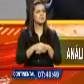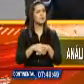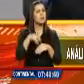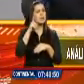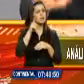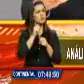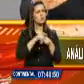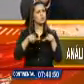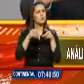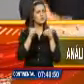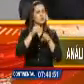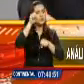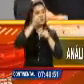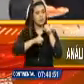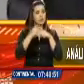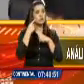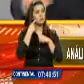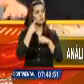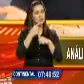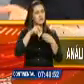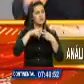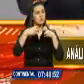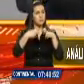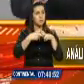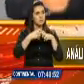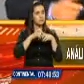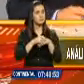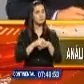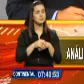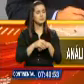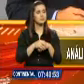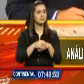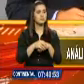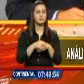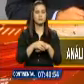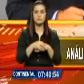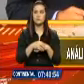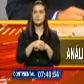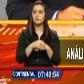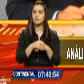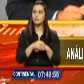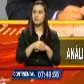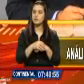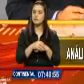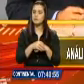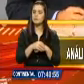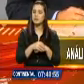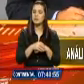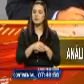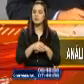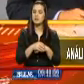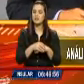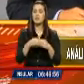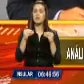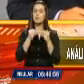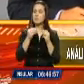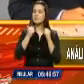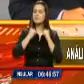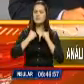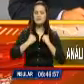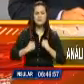de los sectores más afectados por este conflicto, por esta guerra, lo que usted acaba de mencionar. Lo más